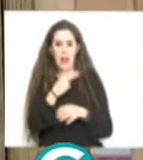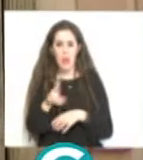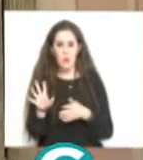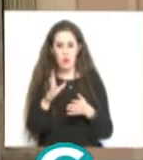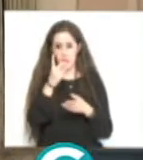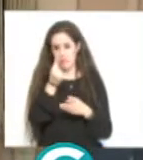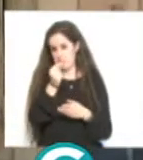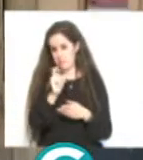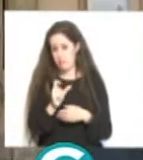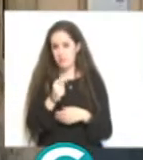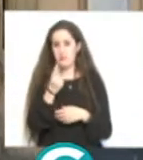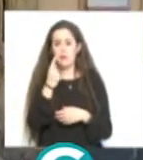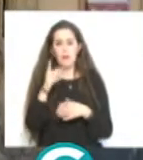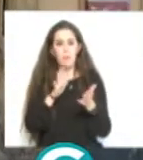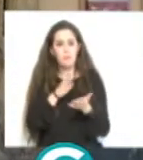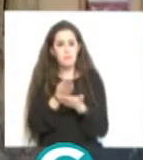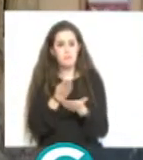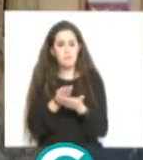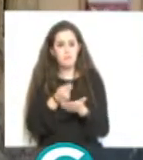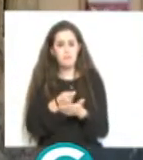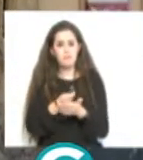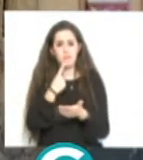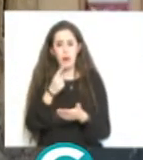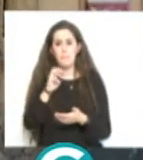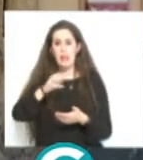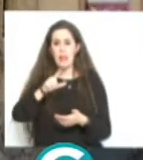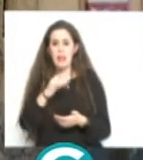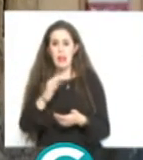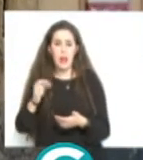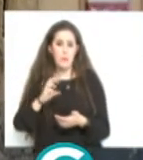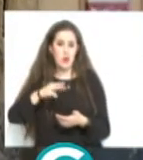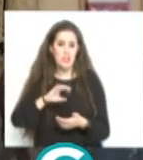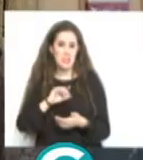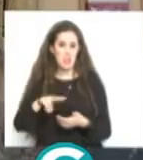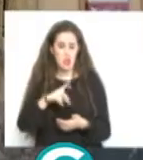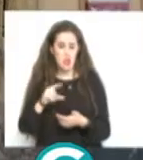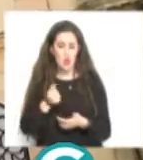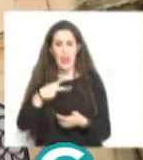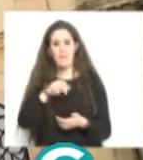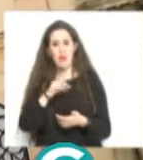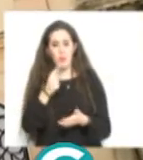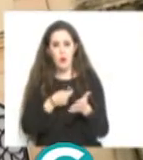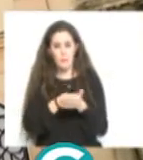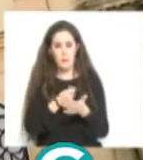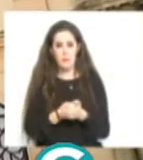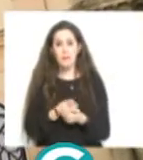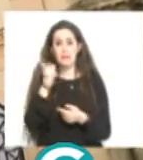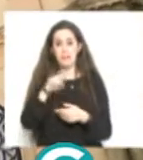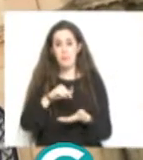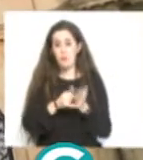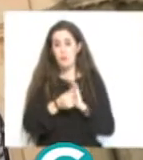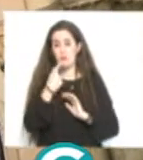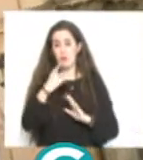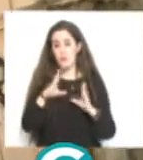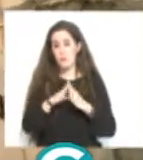será realizada por los licenciados en Bellas Artes Pilar Morillo y Álvaro Domínguez. Pero para hacer frente a este proyecto, la comunidad parroquial